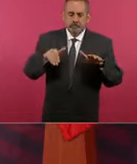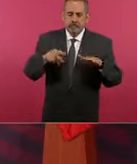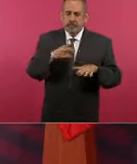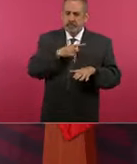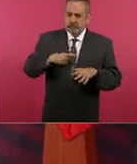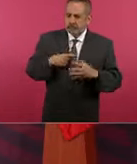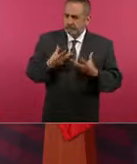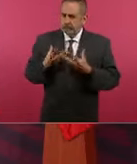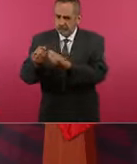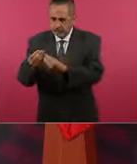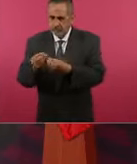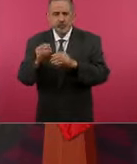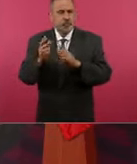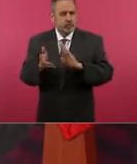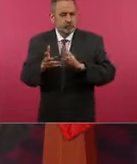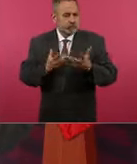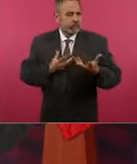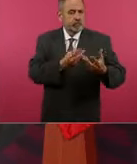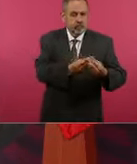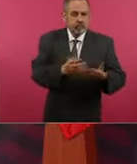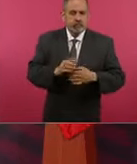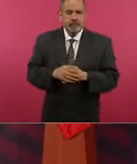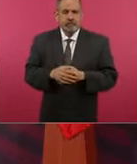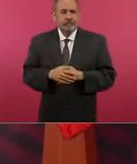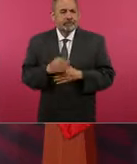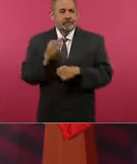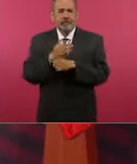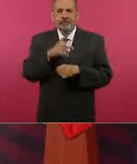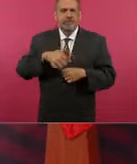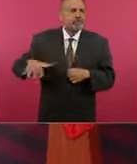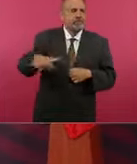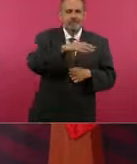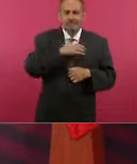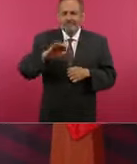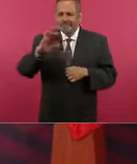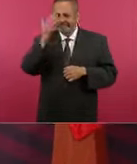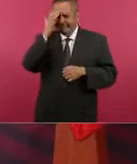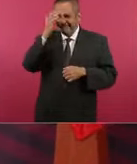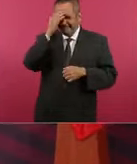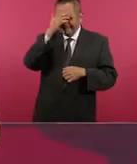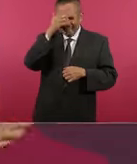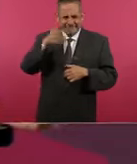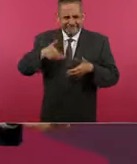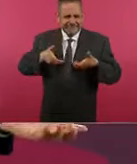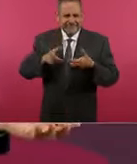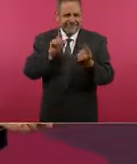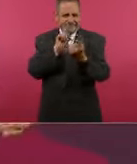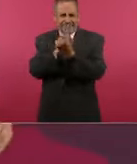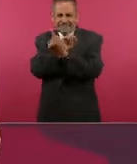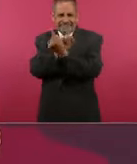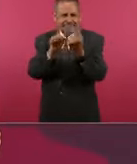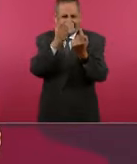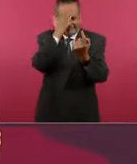como decía Juan Álvarez, esta ancheta está muy angosta, no hay ni para dónde